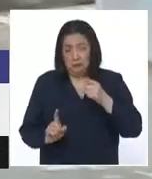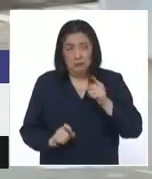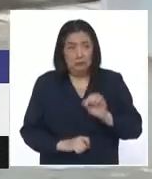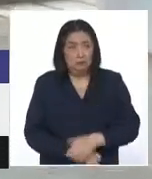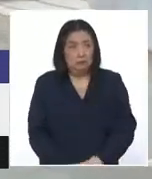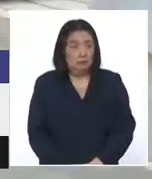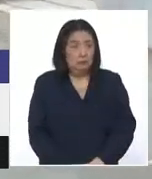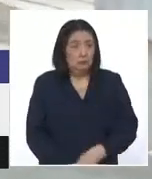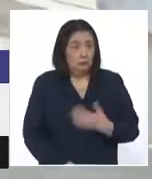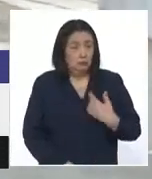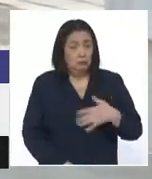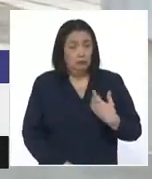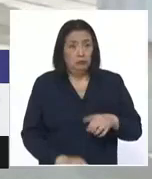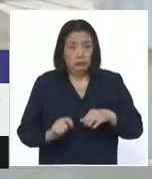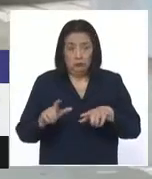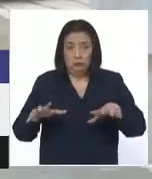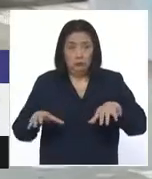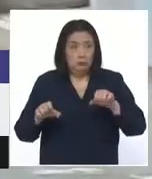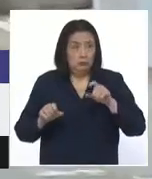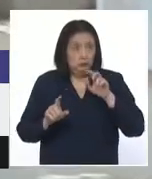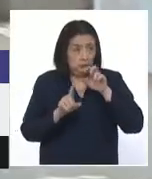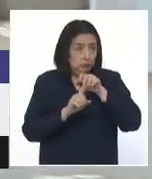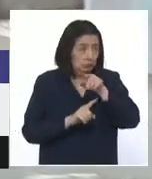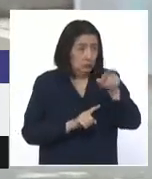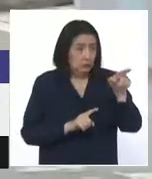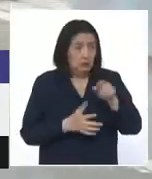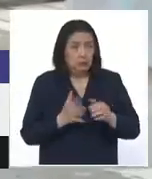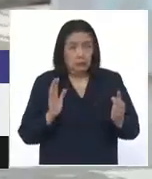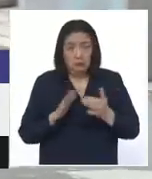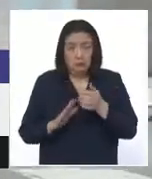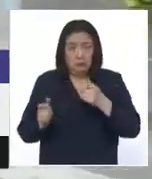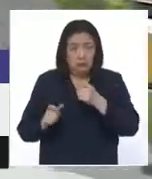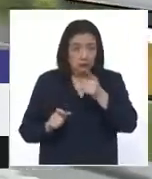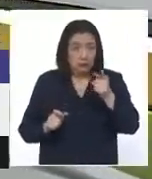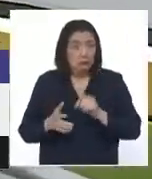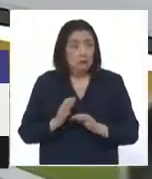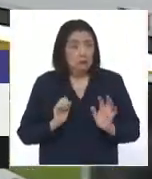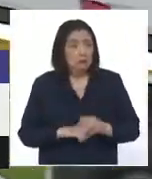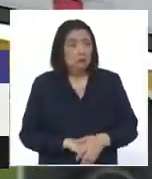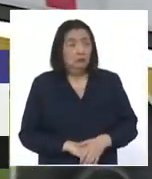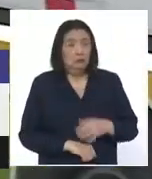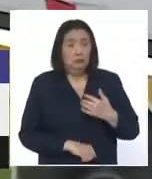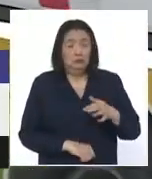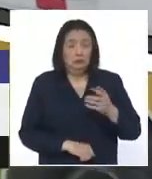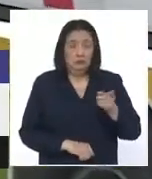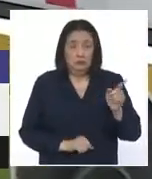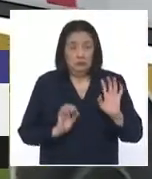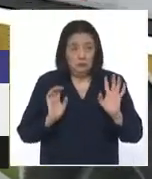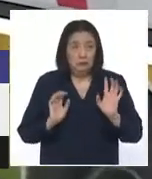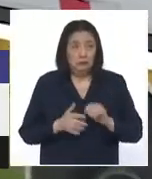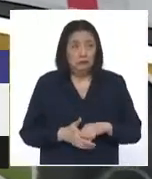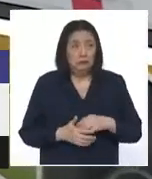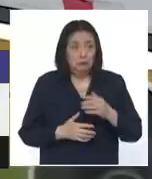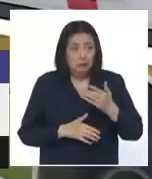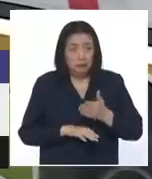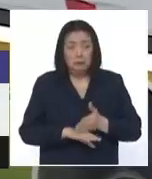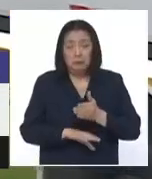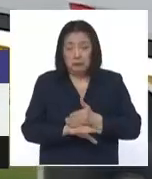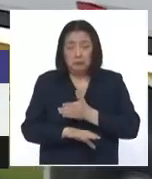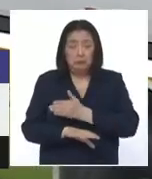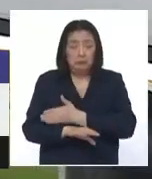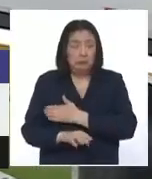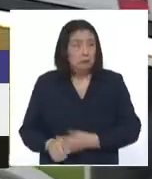están lo sabemos. La zona. Mira que hay más negocios, ¿ah? Mira que hay más tiendas. Están tomando la zona. Están poco a